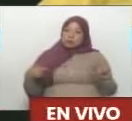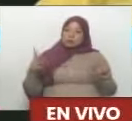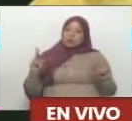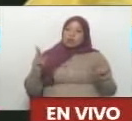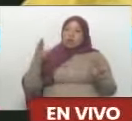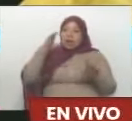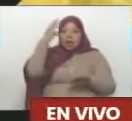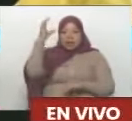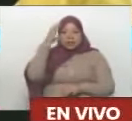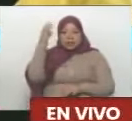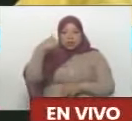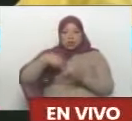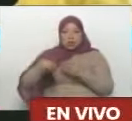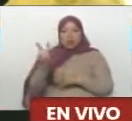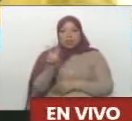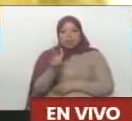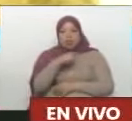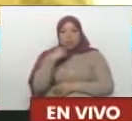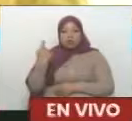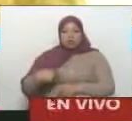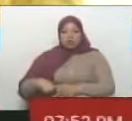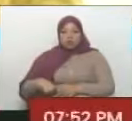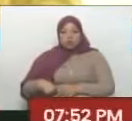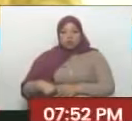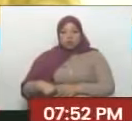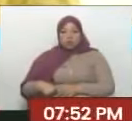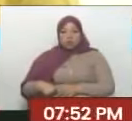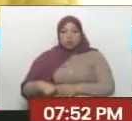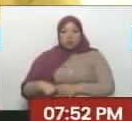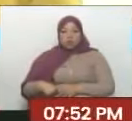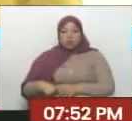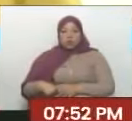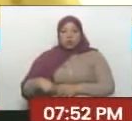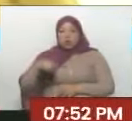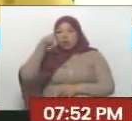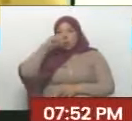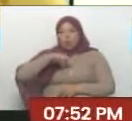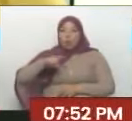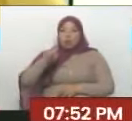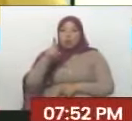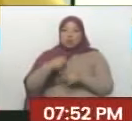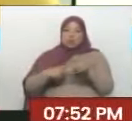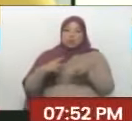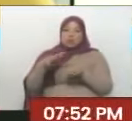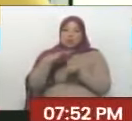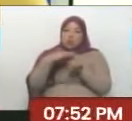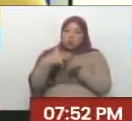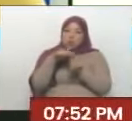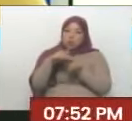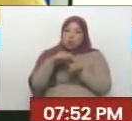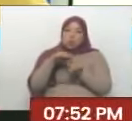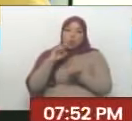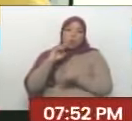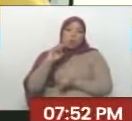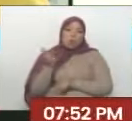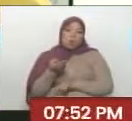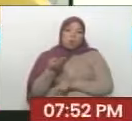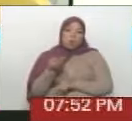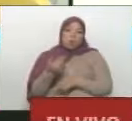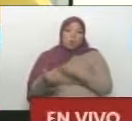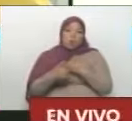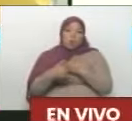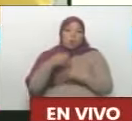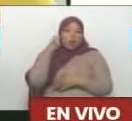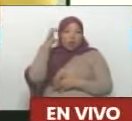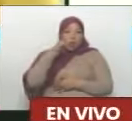venir el canciller. Dice el presidente Putin que desde hace año y medio esa situación con Ucrania ya se hubiese detenido, pero resulta ser que